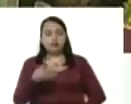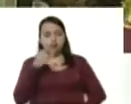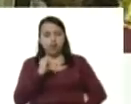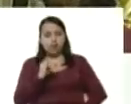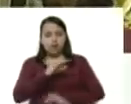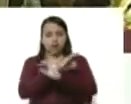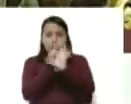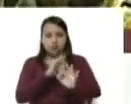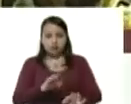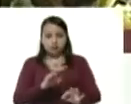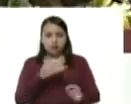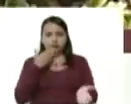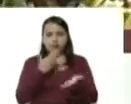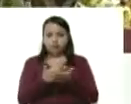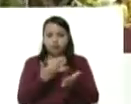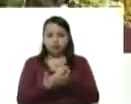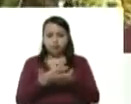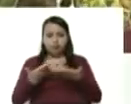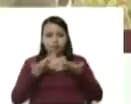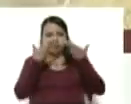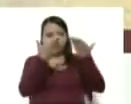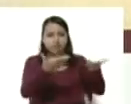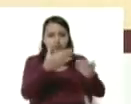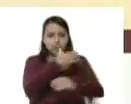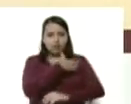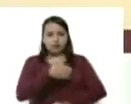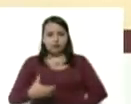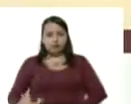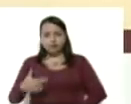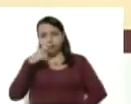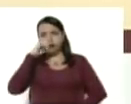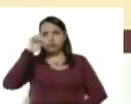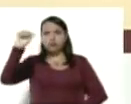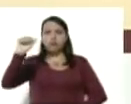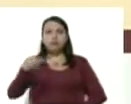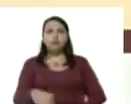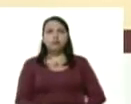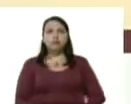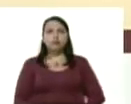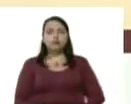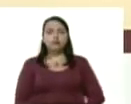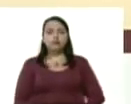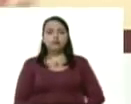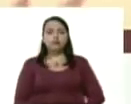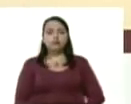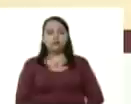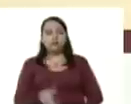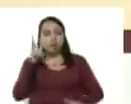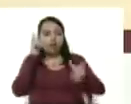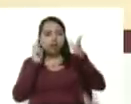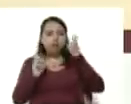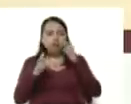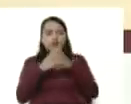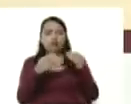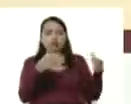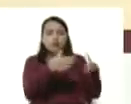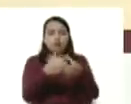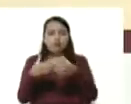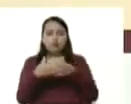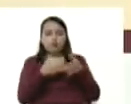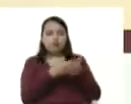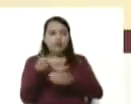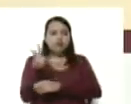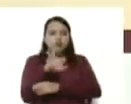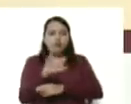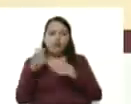que serán elevadas al presidente Nicolás Maduro para escuchar a todos los sectores del país, que